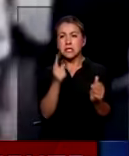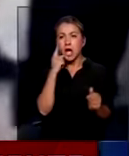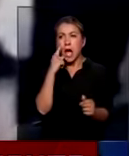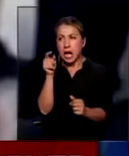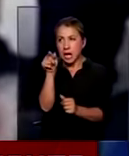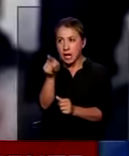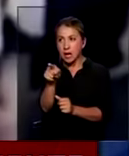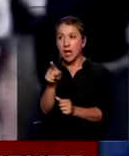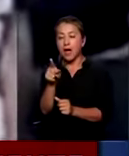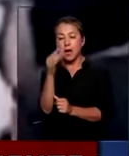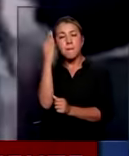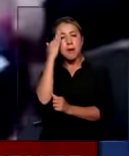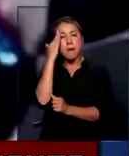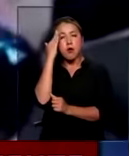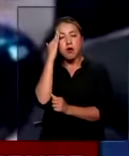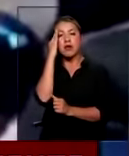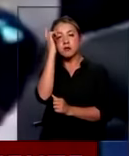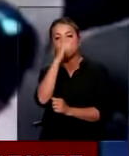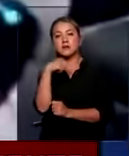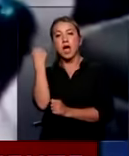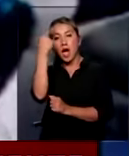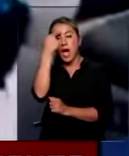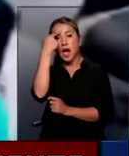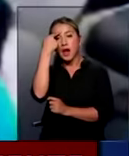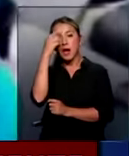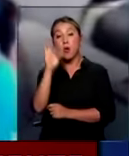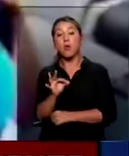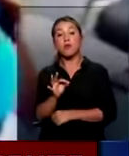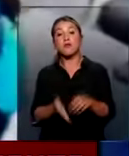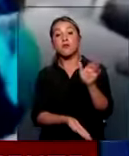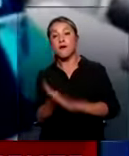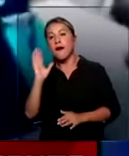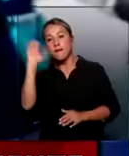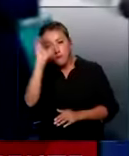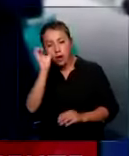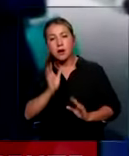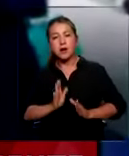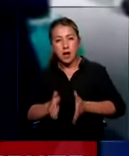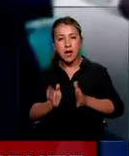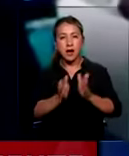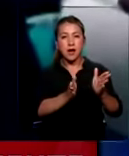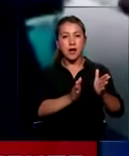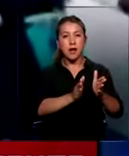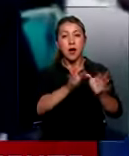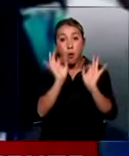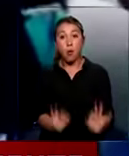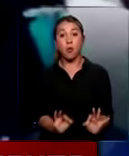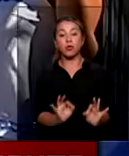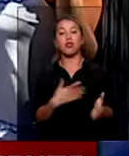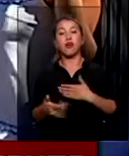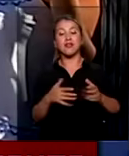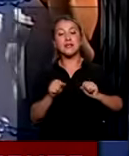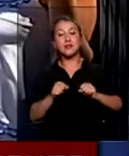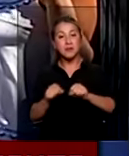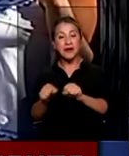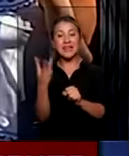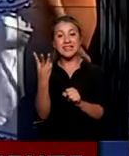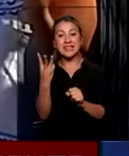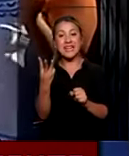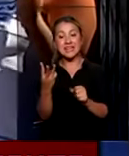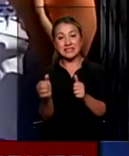sospechosa, memorizó sus características y se lanzó a la calle en su búsqueda hasta ubicarla finalmente en un supermercado a tres